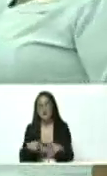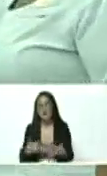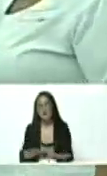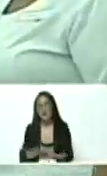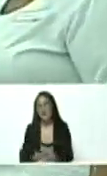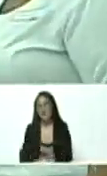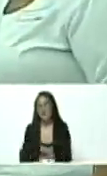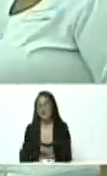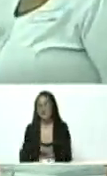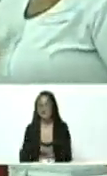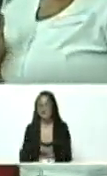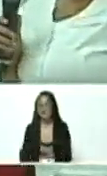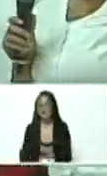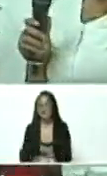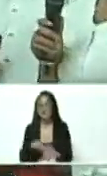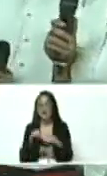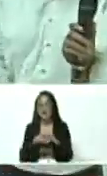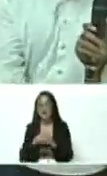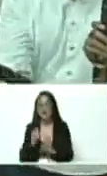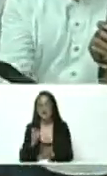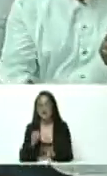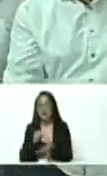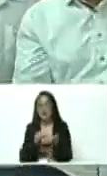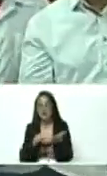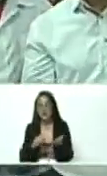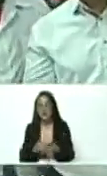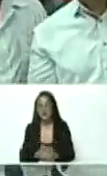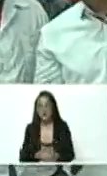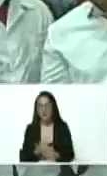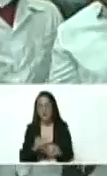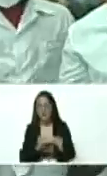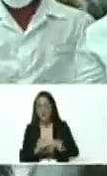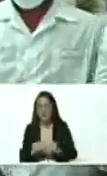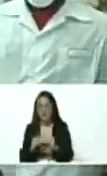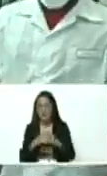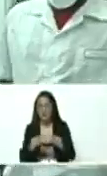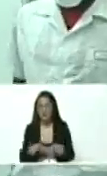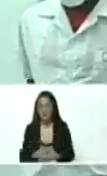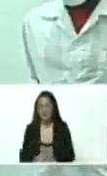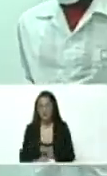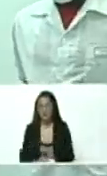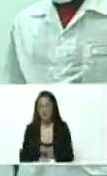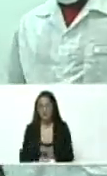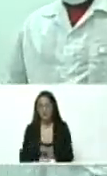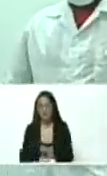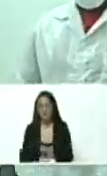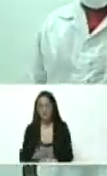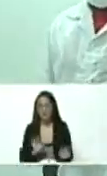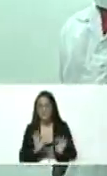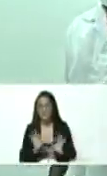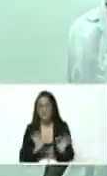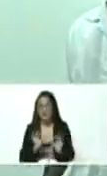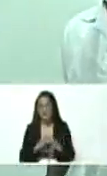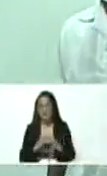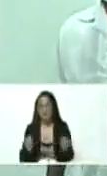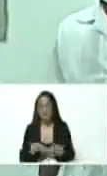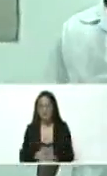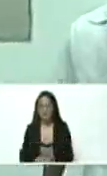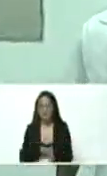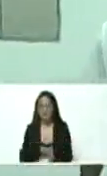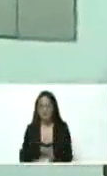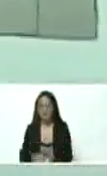quirófano. El quirófano. Bueno, aquí están arreglando todo, ¿verdad? Sí. Preparando todo.